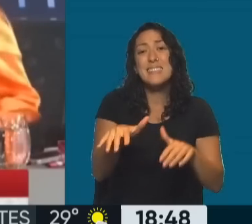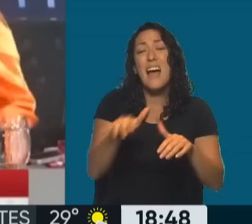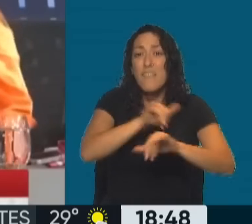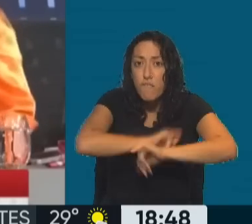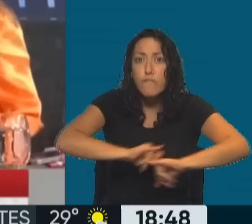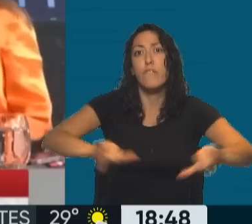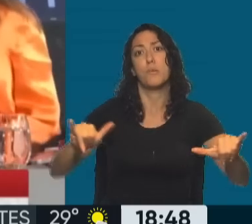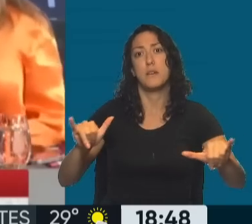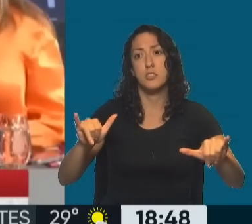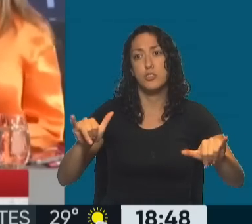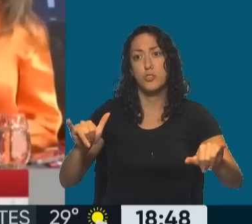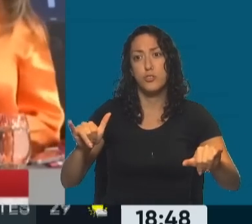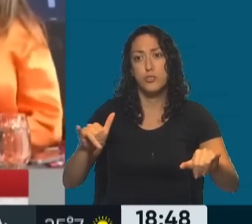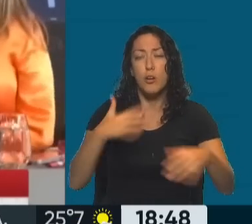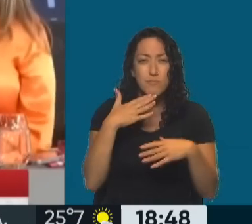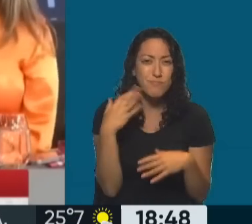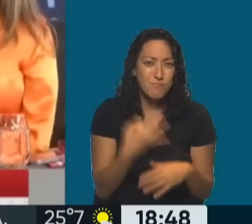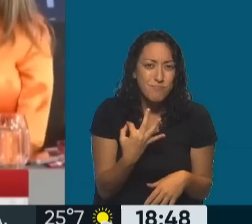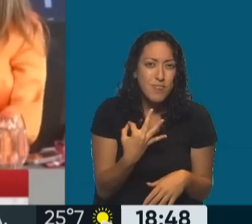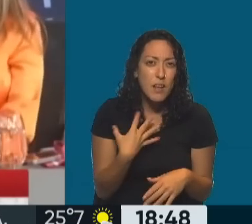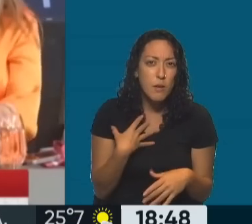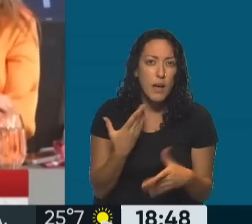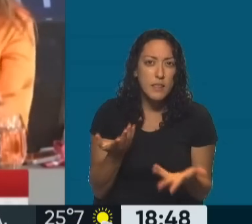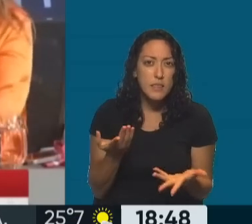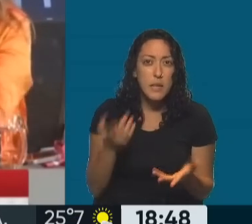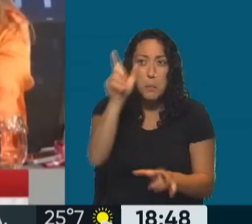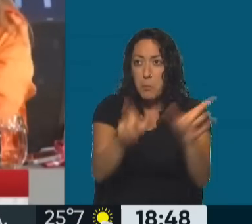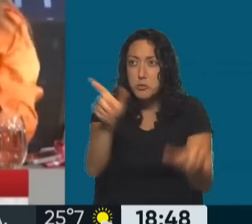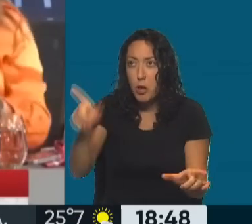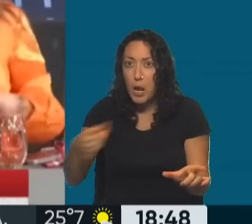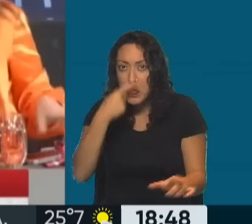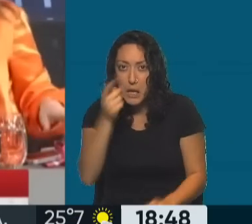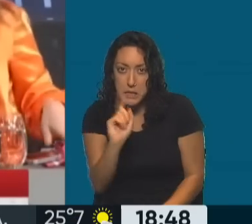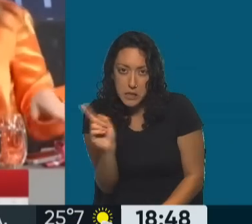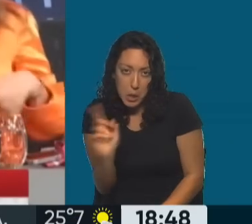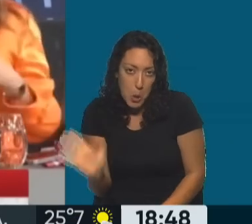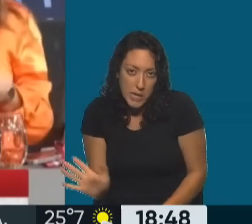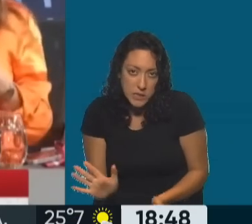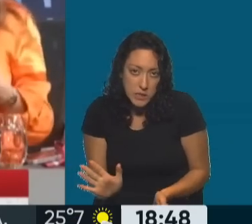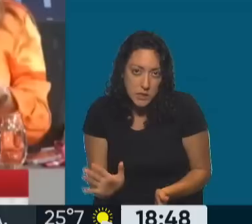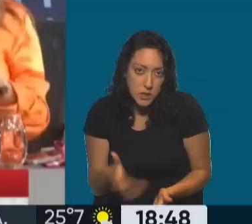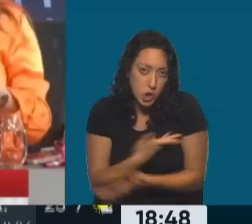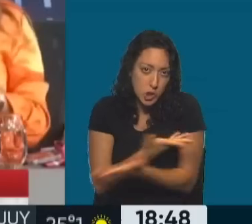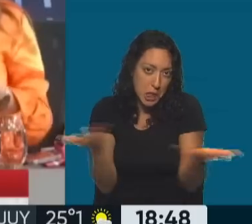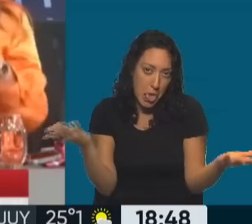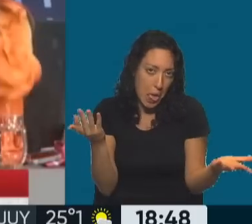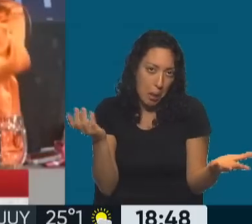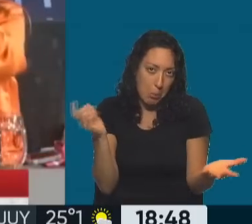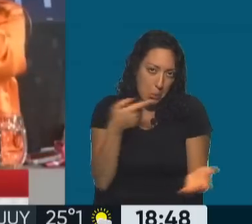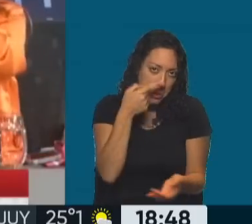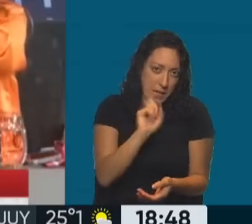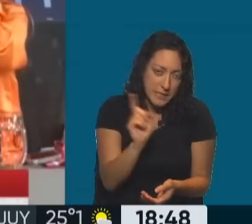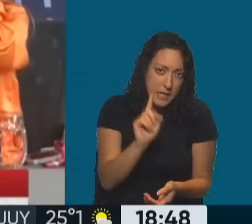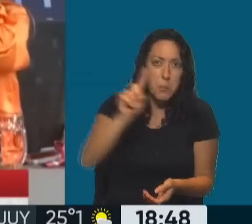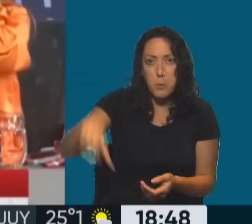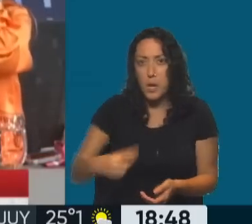información sea relevante. Es decir, no es de interés público. Para nada. En absoluto, no es de interés Bueno, entonces, público ¿qué van a y genera hacer? dolor. Decime qué